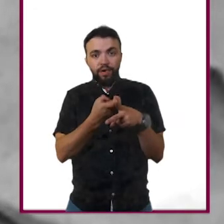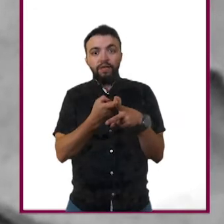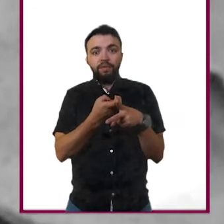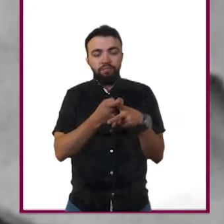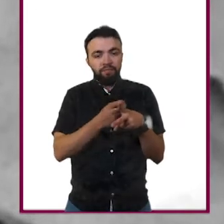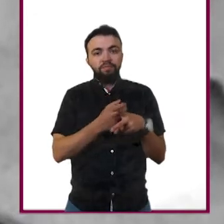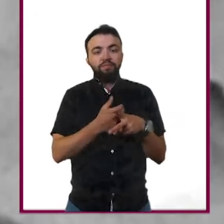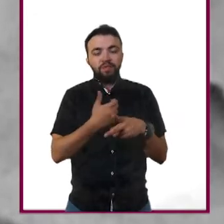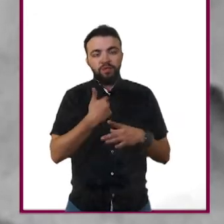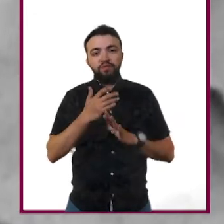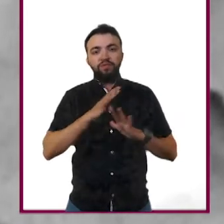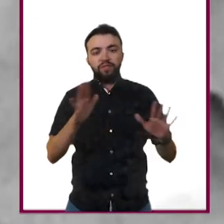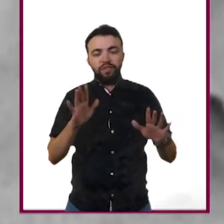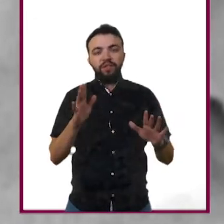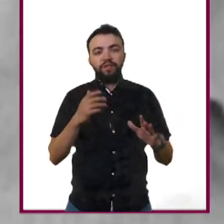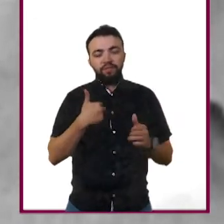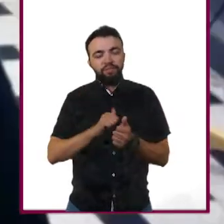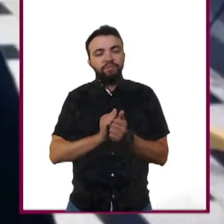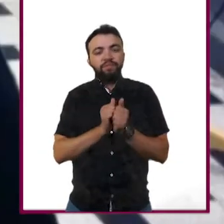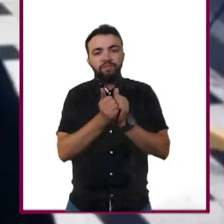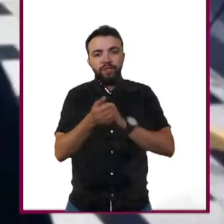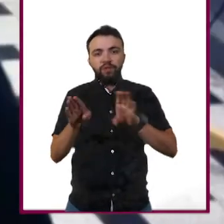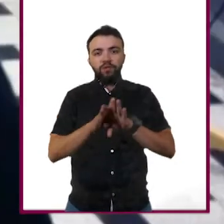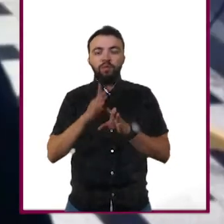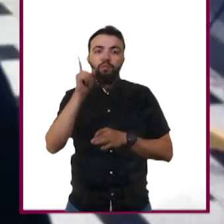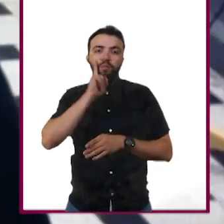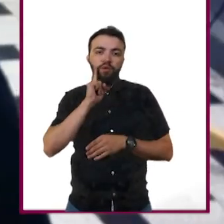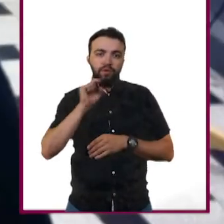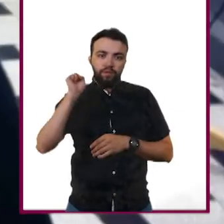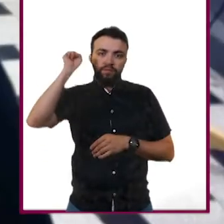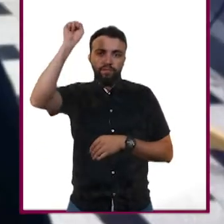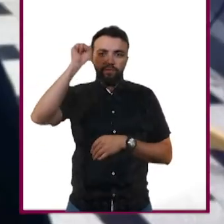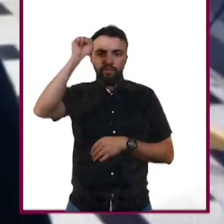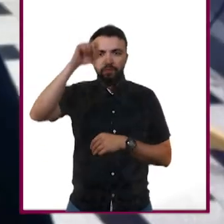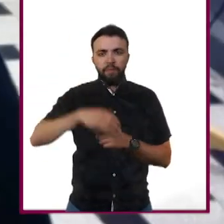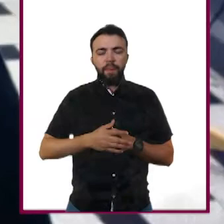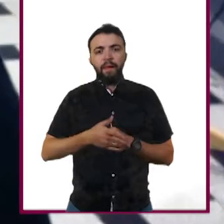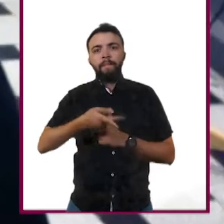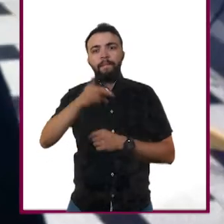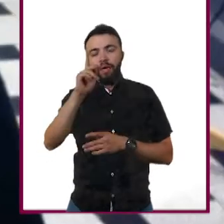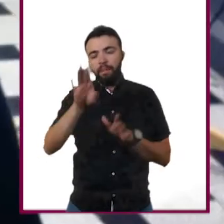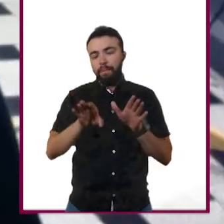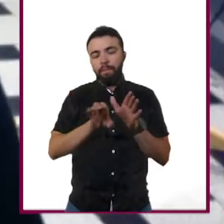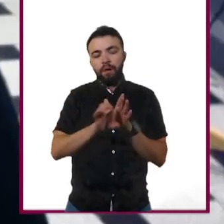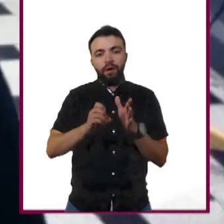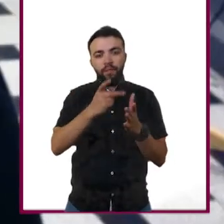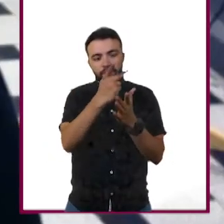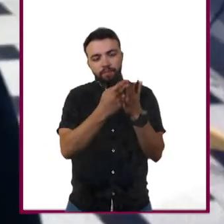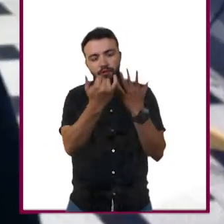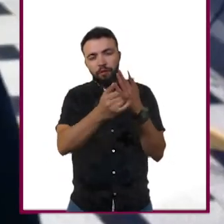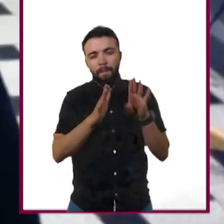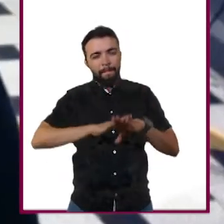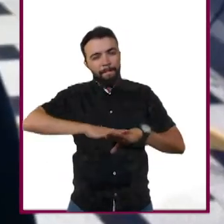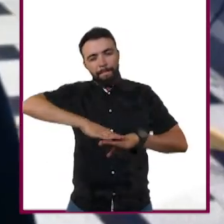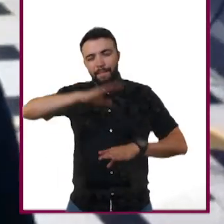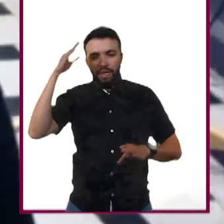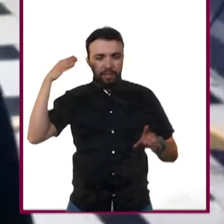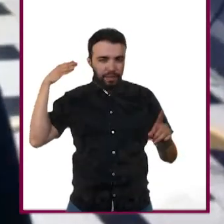a las prácticas feministas, ¿no? Pero, por ejemplo, proyectos más específicos en donde